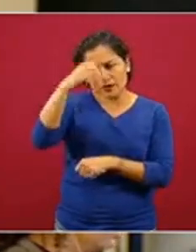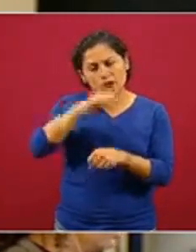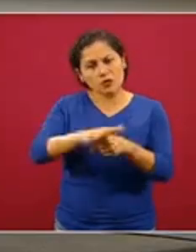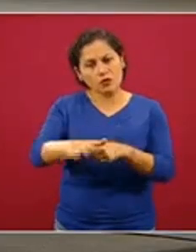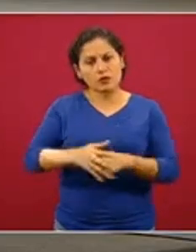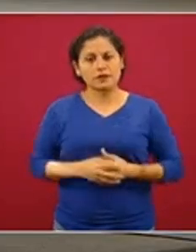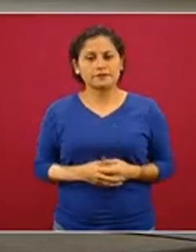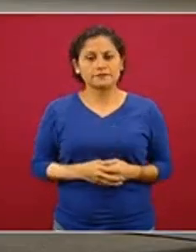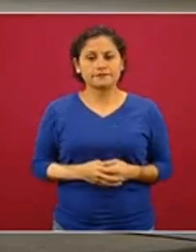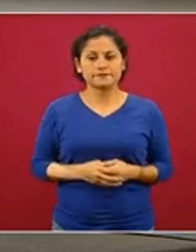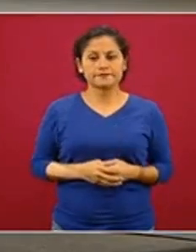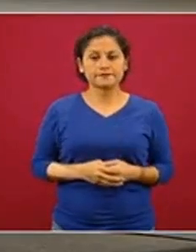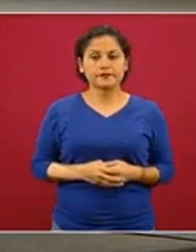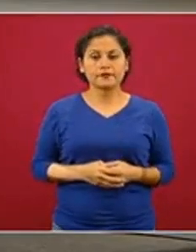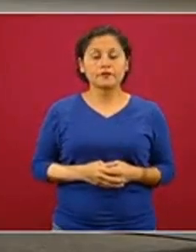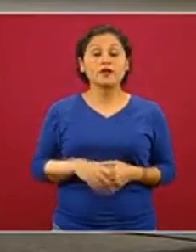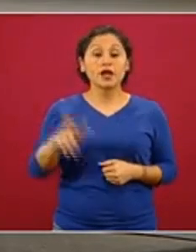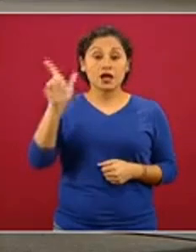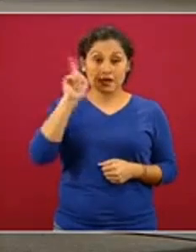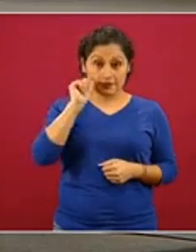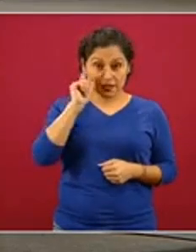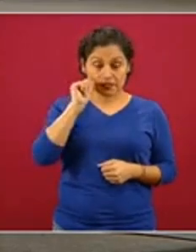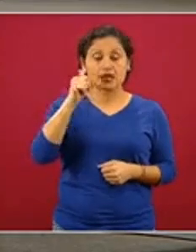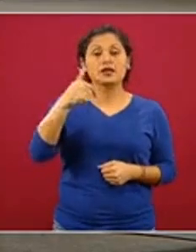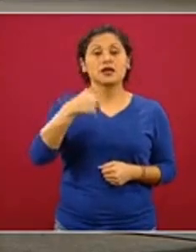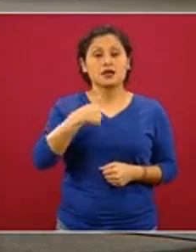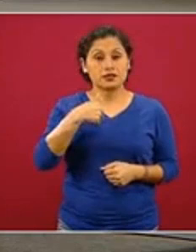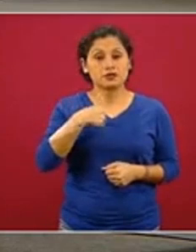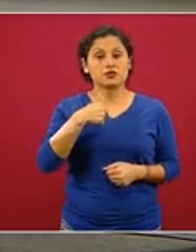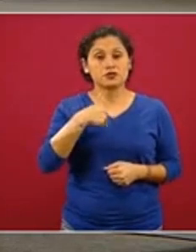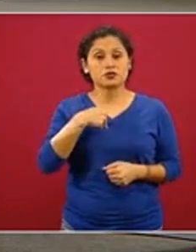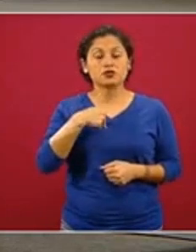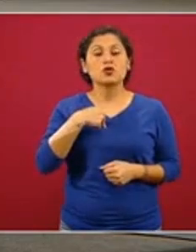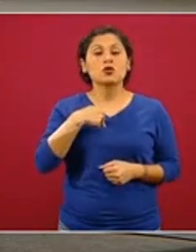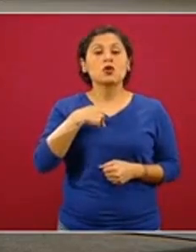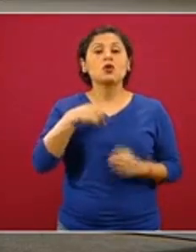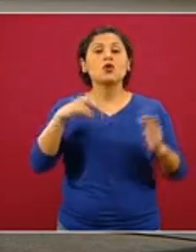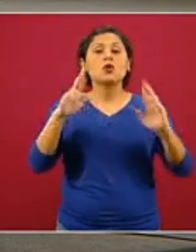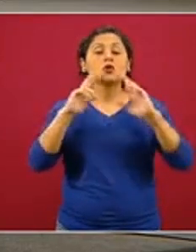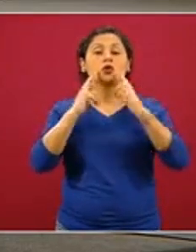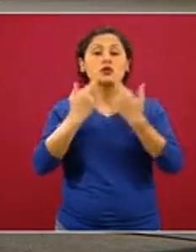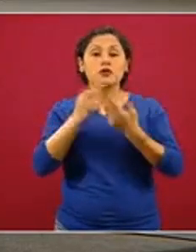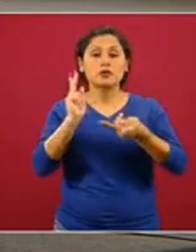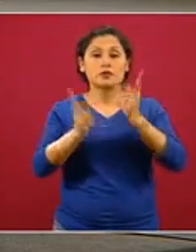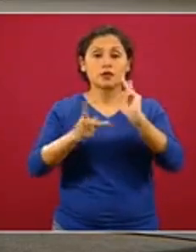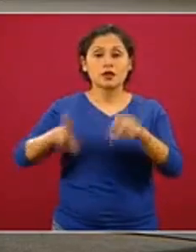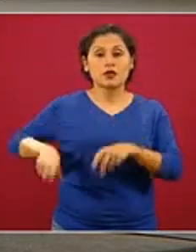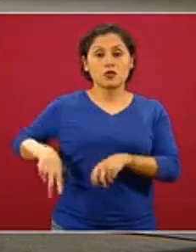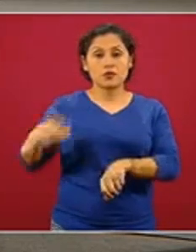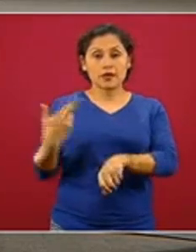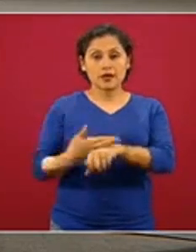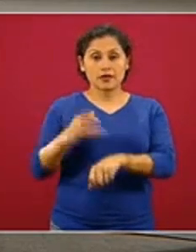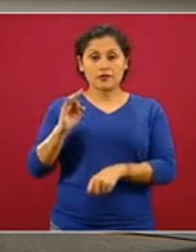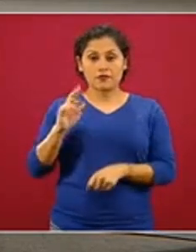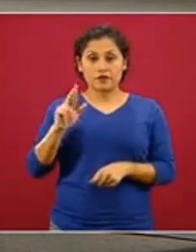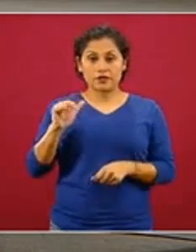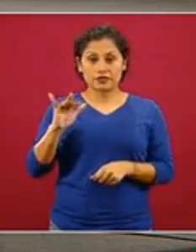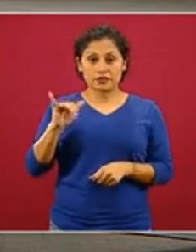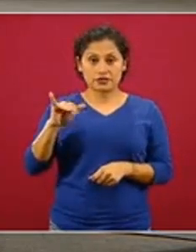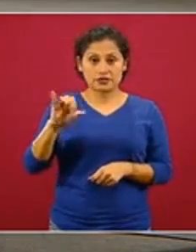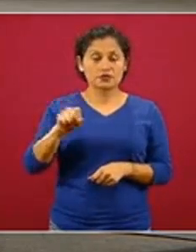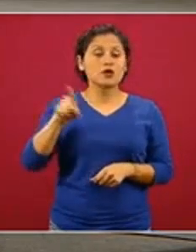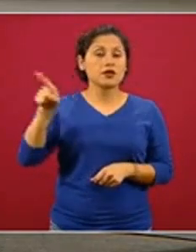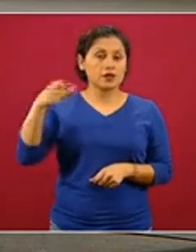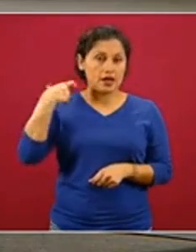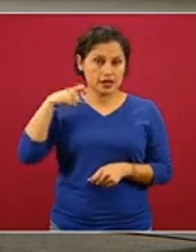gracias. Mañana precisamente voy a tener la oportunidad de platicar con el gobernador Francisco Domínguez de Querétaro, que desde la semana